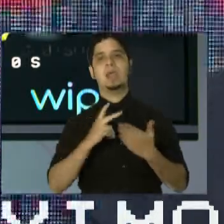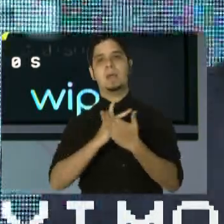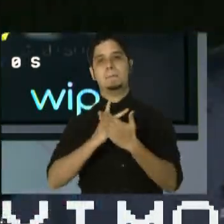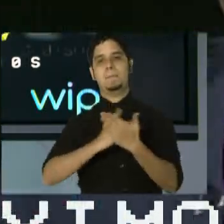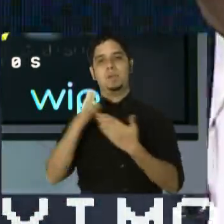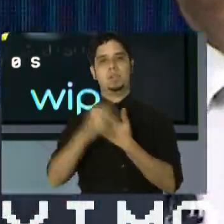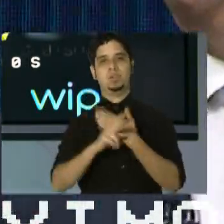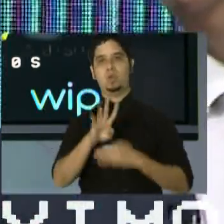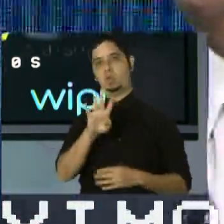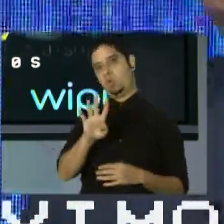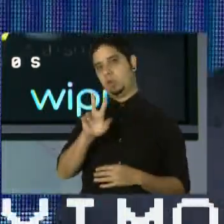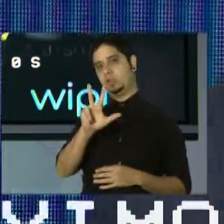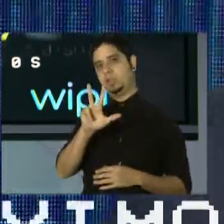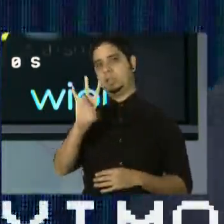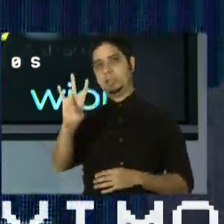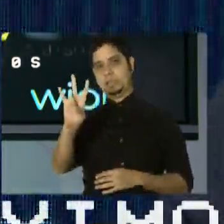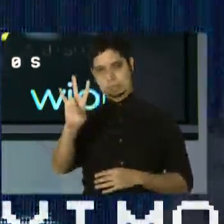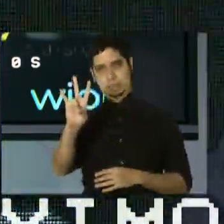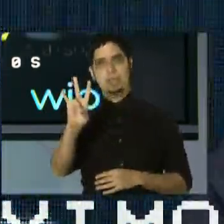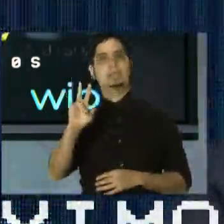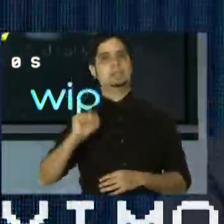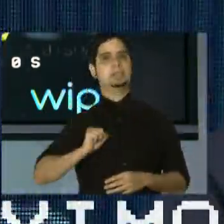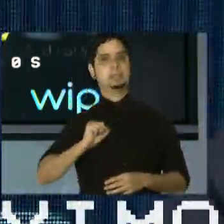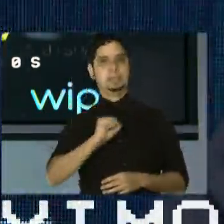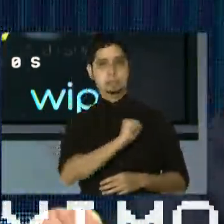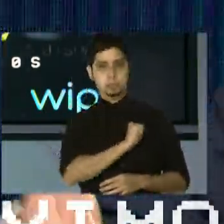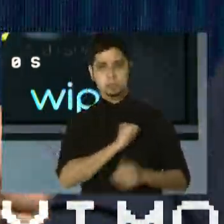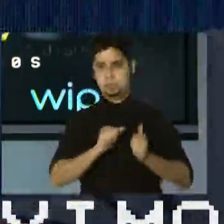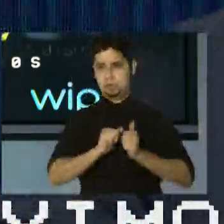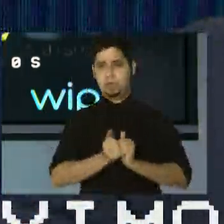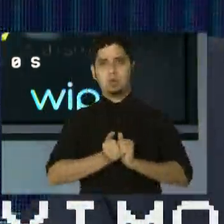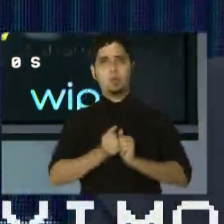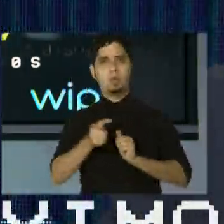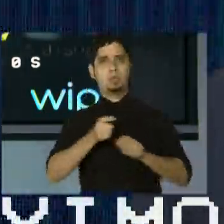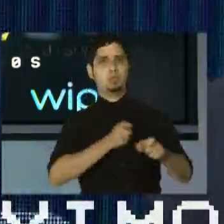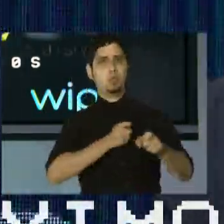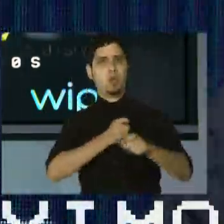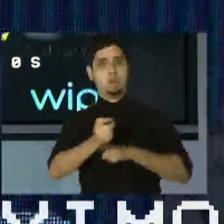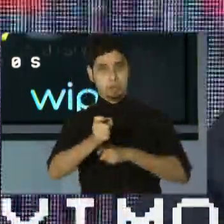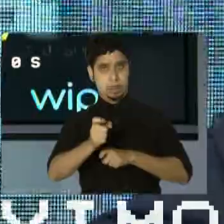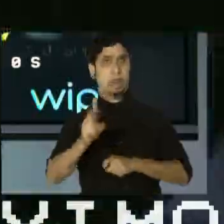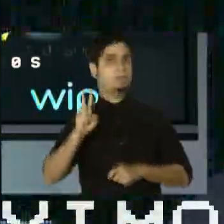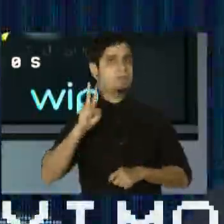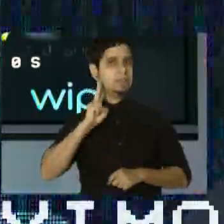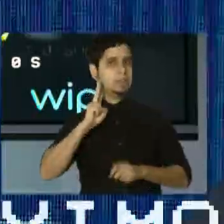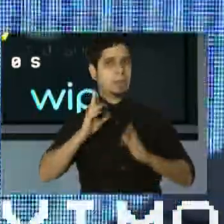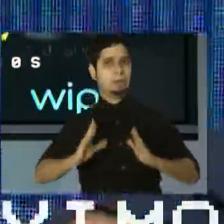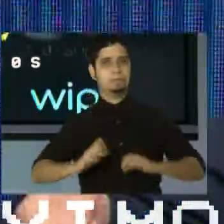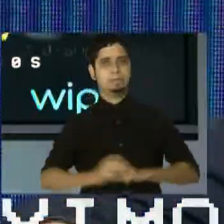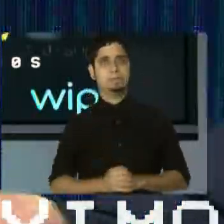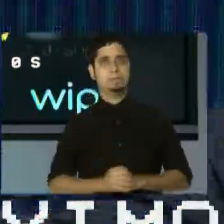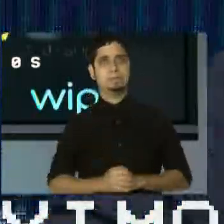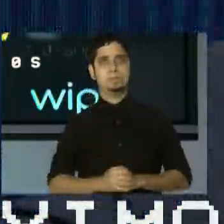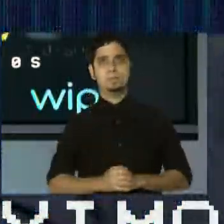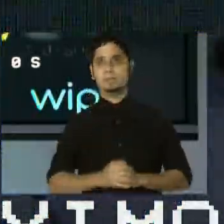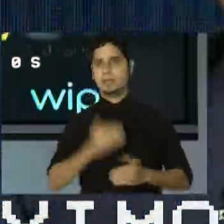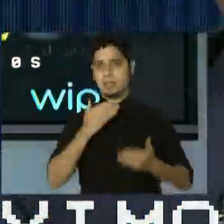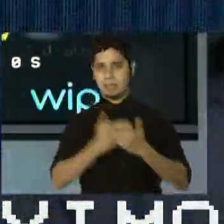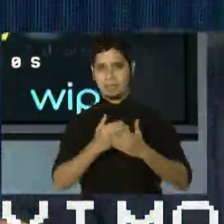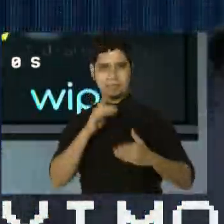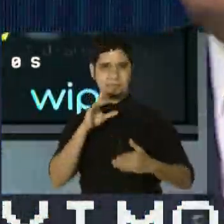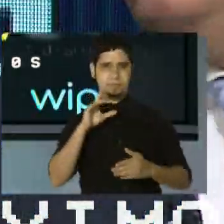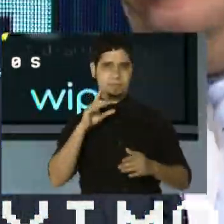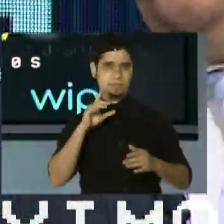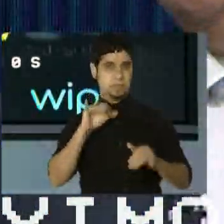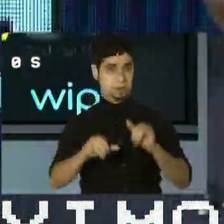437 del Senado y cómo esto afecta a las víctimas. Muchas gracias. Quédense en sintonía.